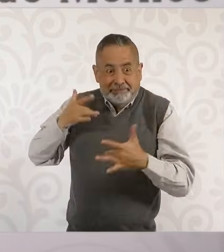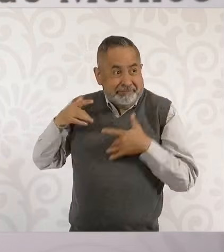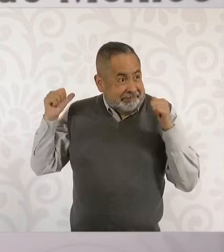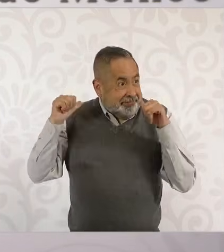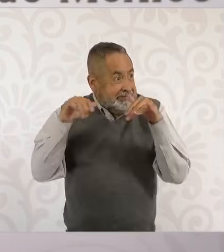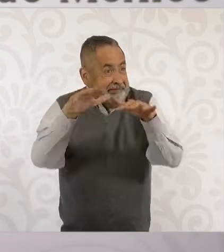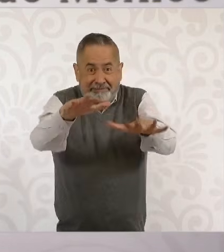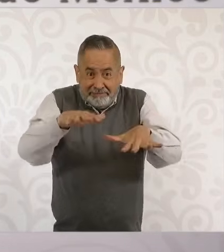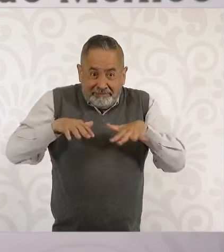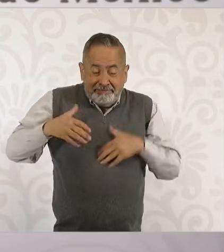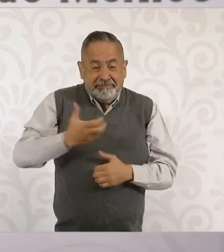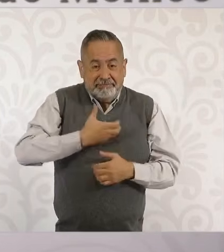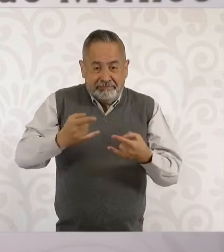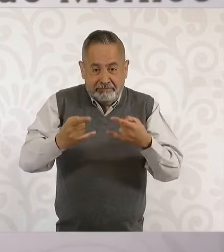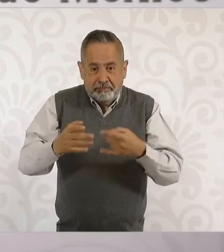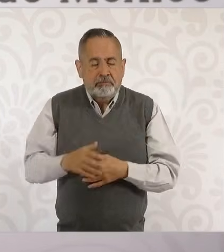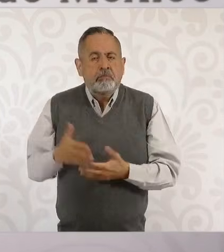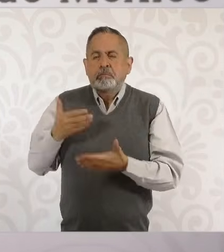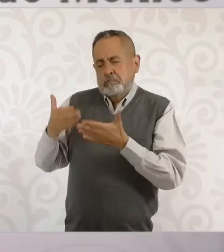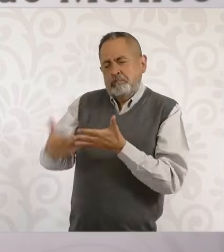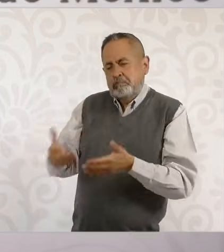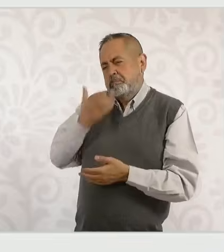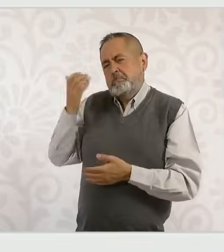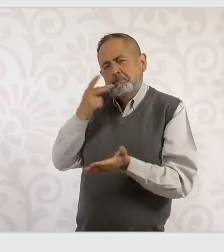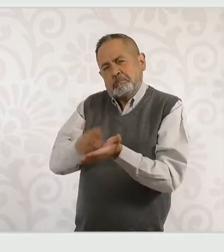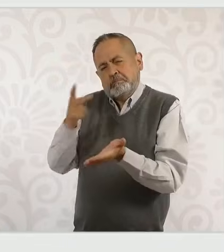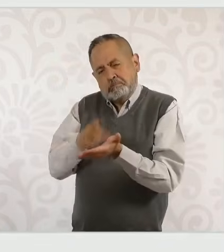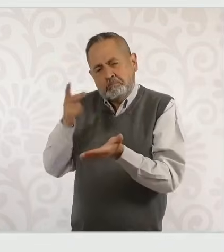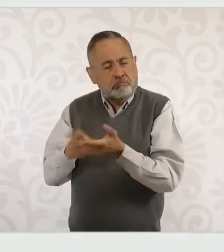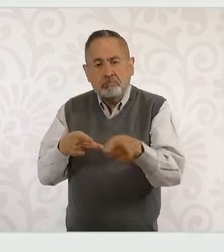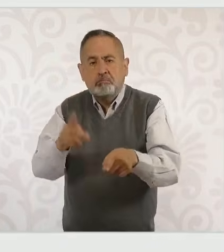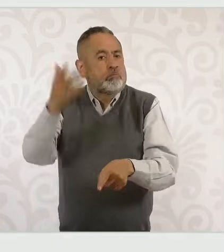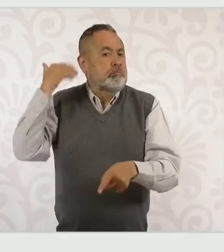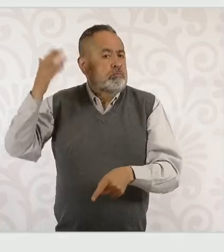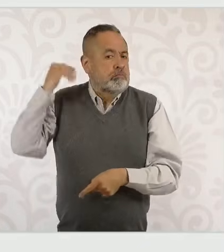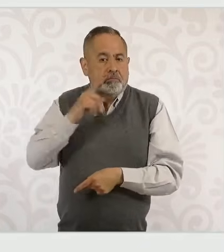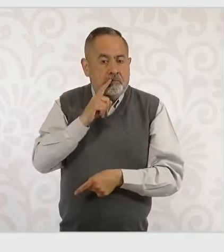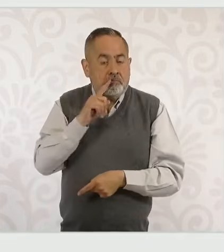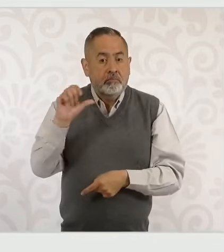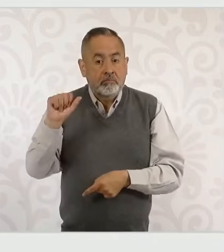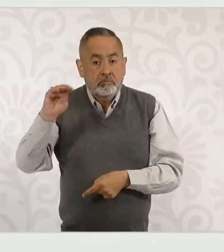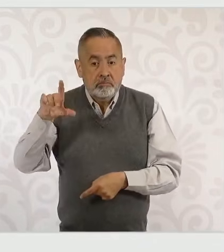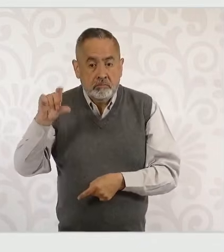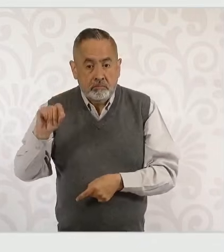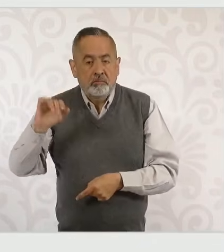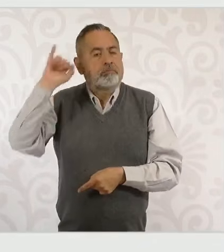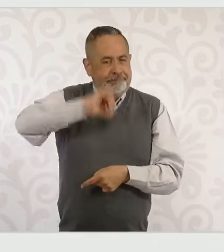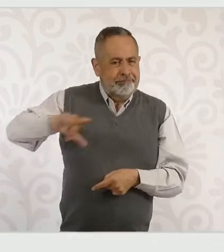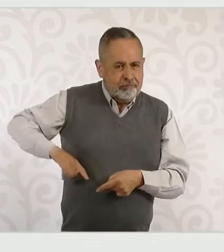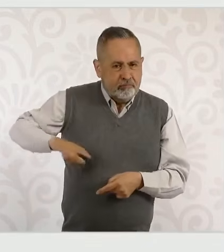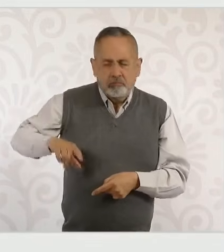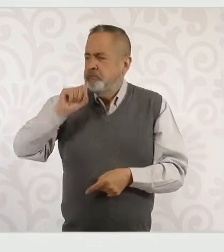concierto en el Zócalo ahora parece algo muy común, ¿no? Andrés Manuel López Obrador, como jefe de gobierno,